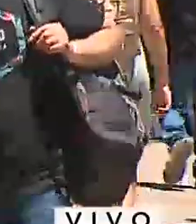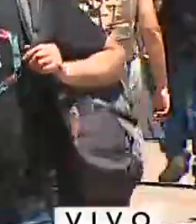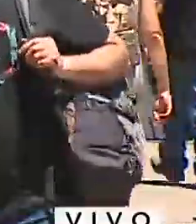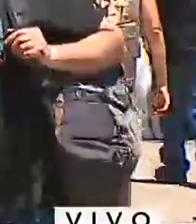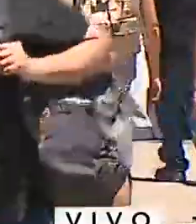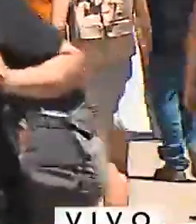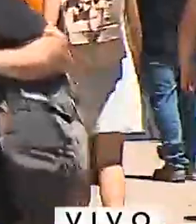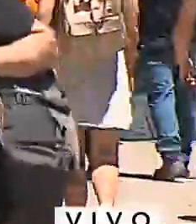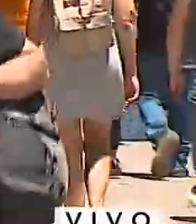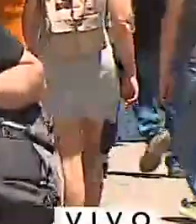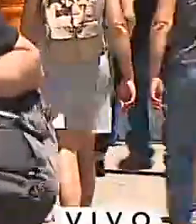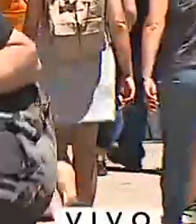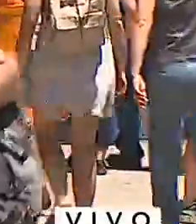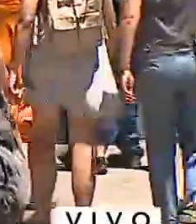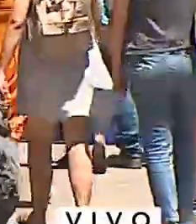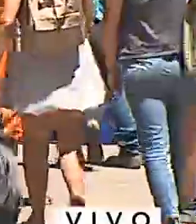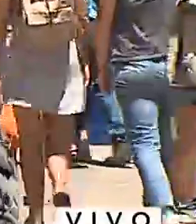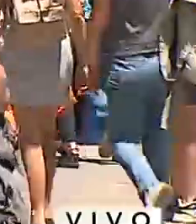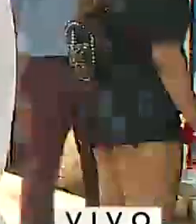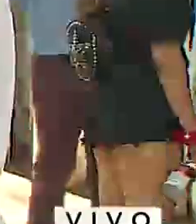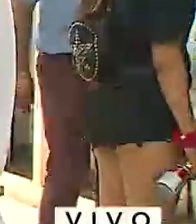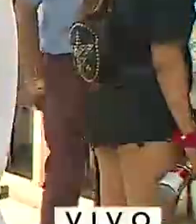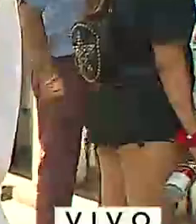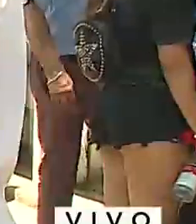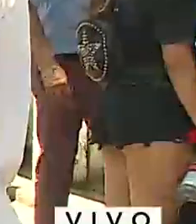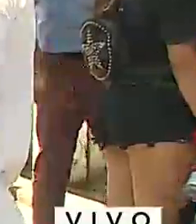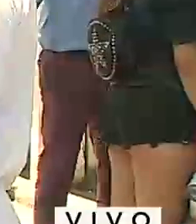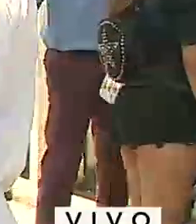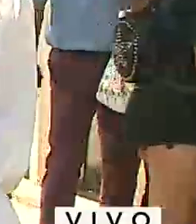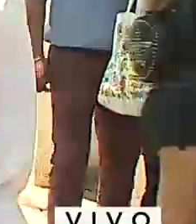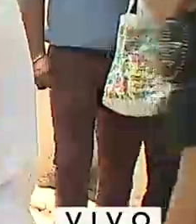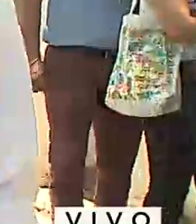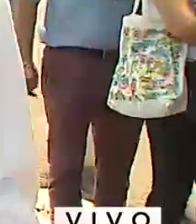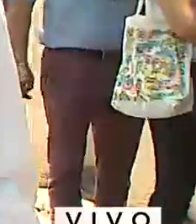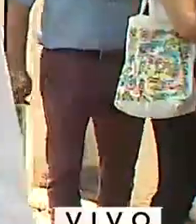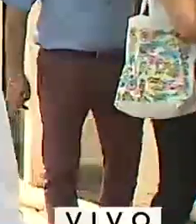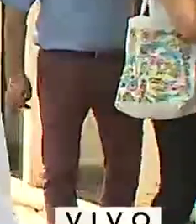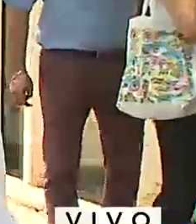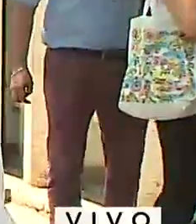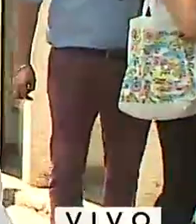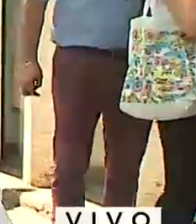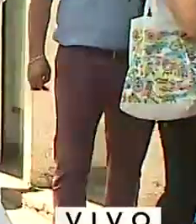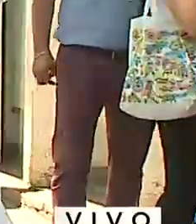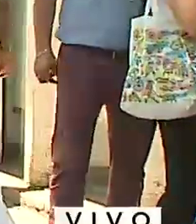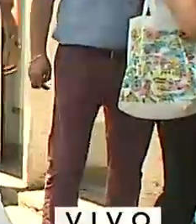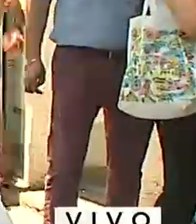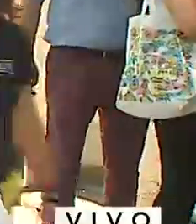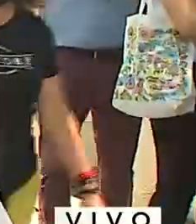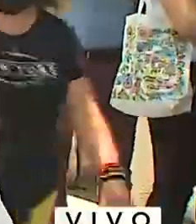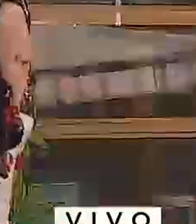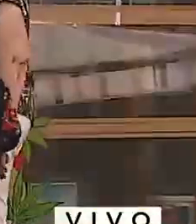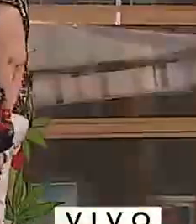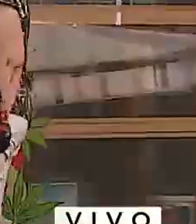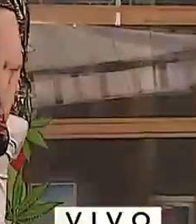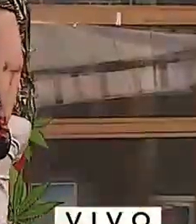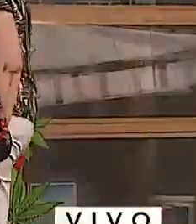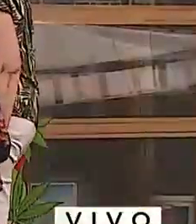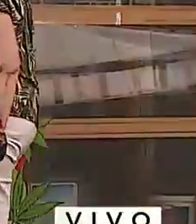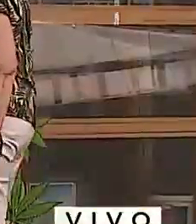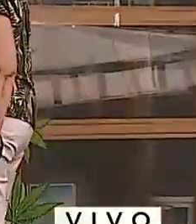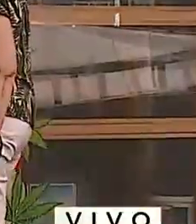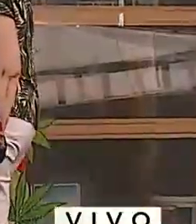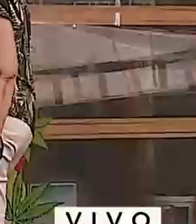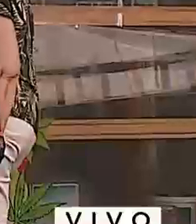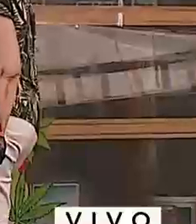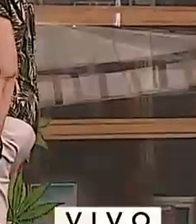encabezado hoy por la subsecretaria de Redes de Salud Pública, Paula Daza. Recordamos, y le recordaba además